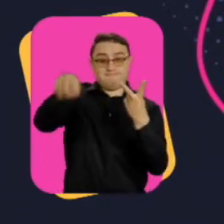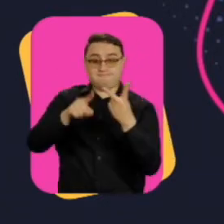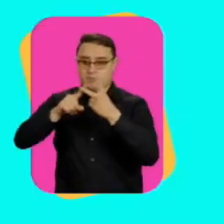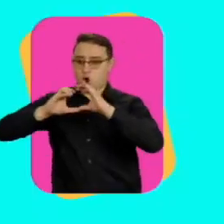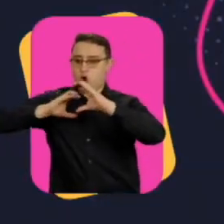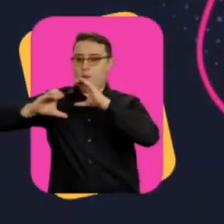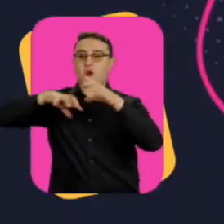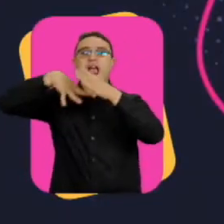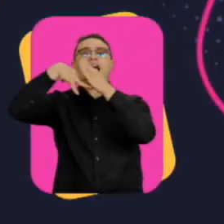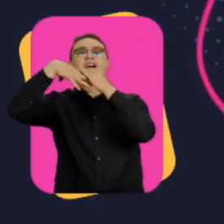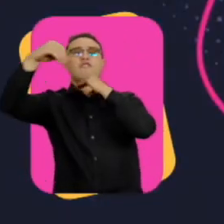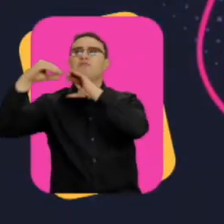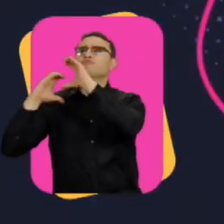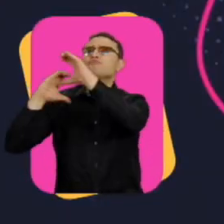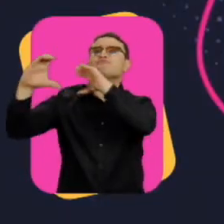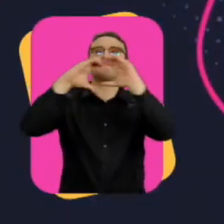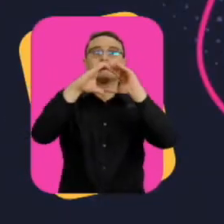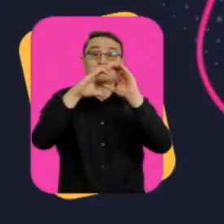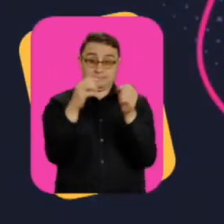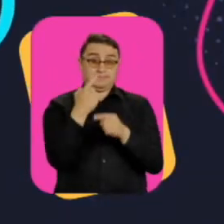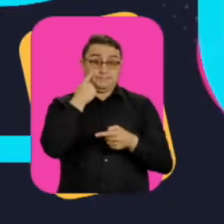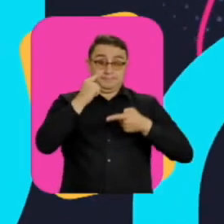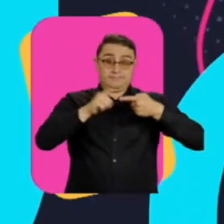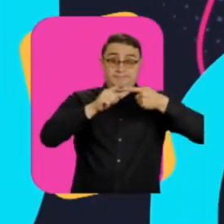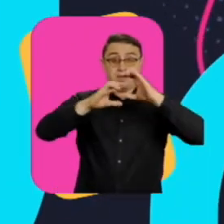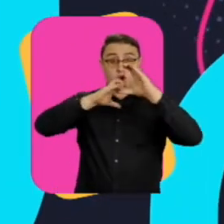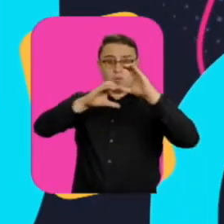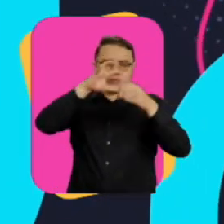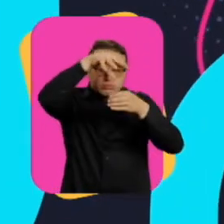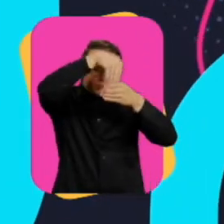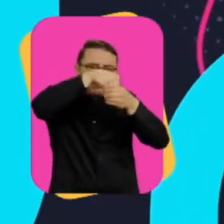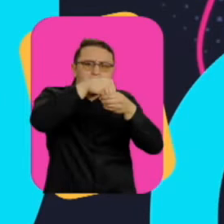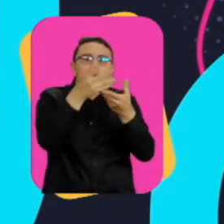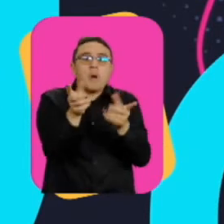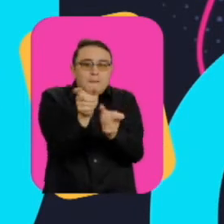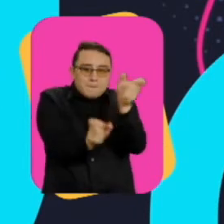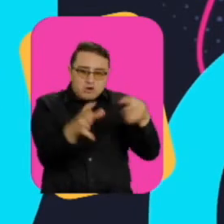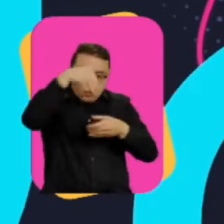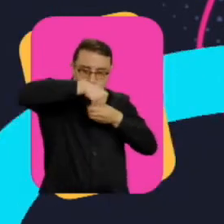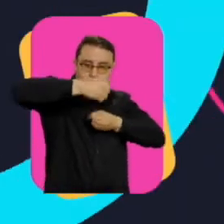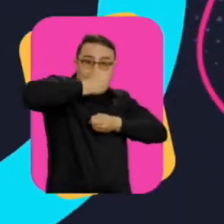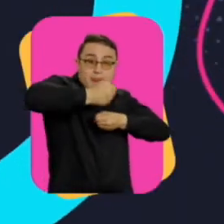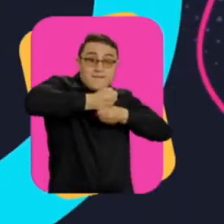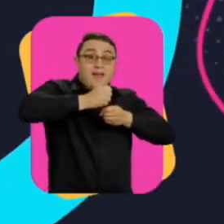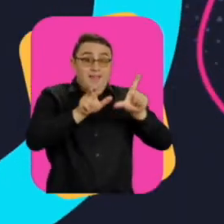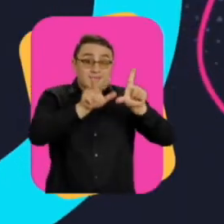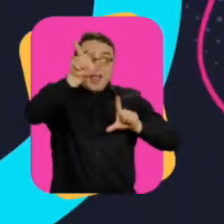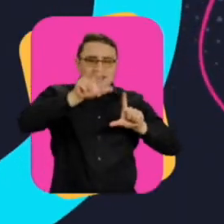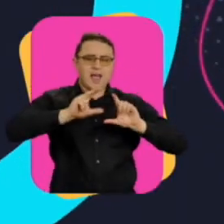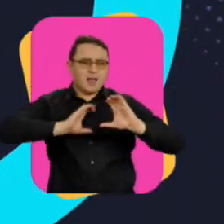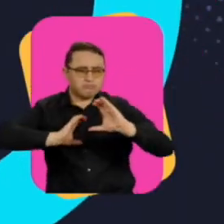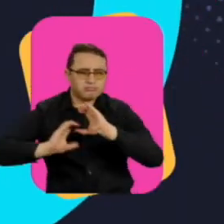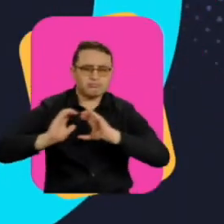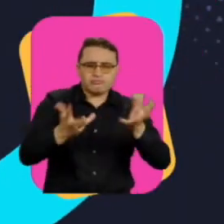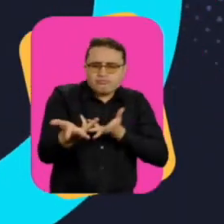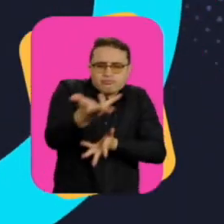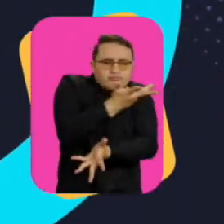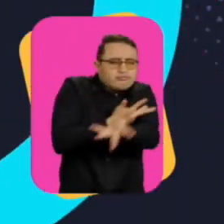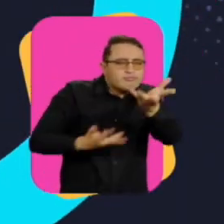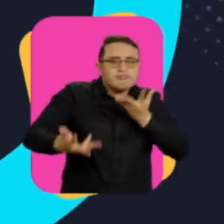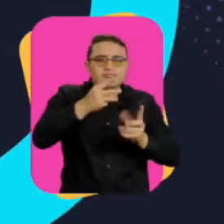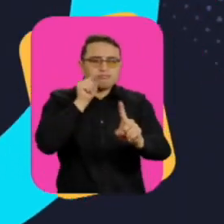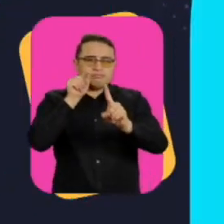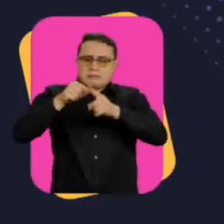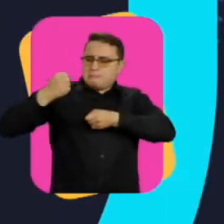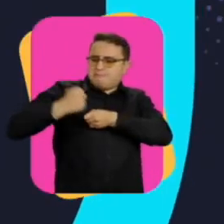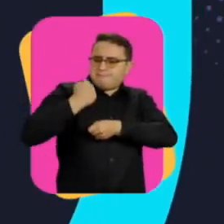externa. La comunicación interna mantiene informados a los colaboradores del canal y contribuye con el ambiente y los flujos